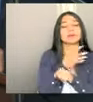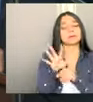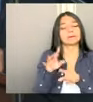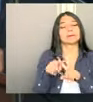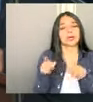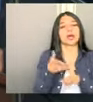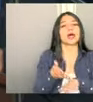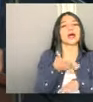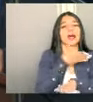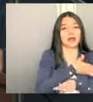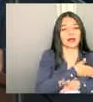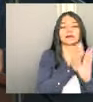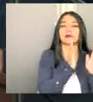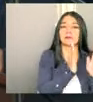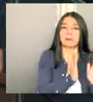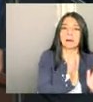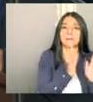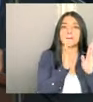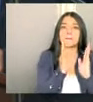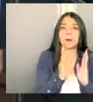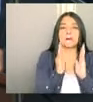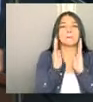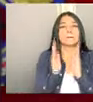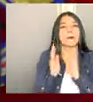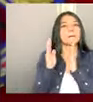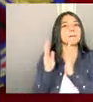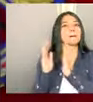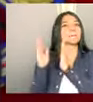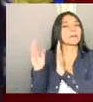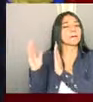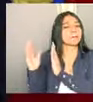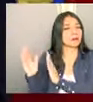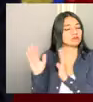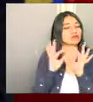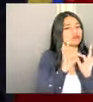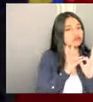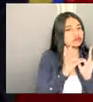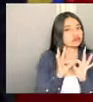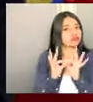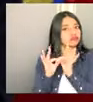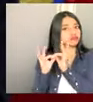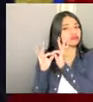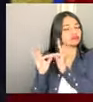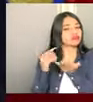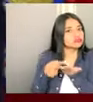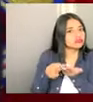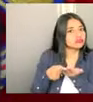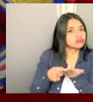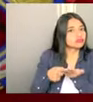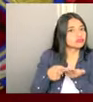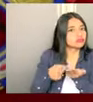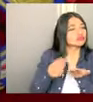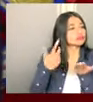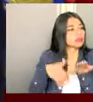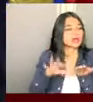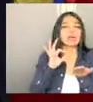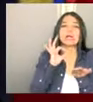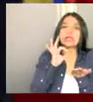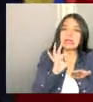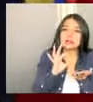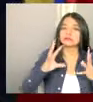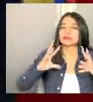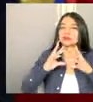serie de fases que lo estamos manejando, que lo hemos venido implementando, esto de la inducción estática, la inducción